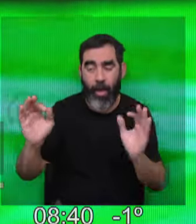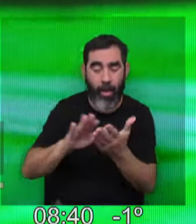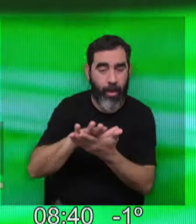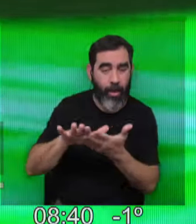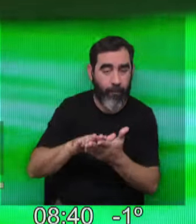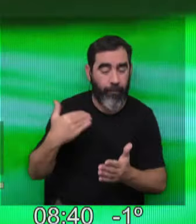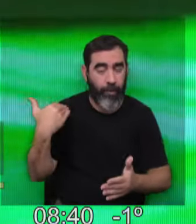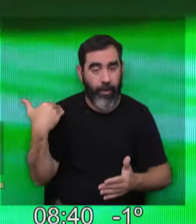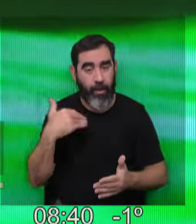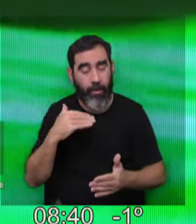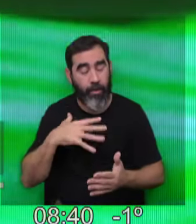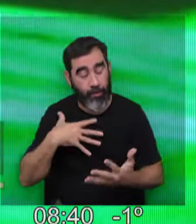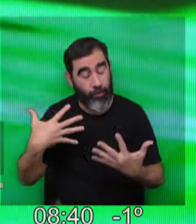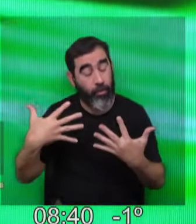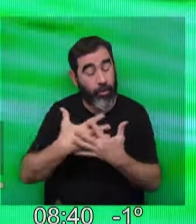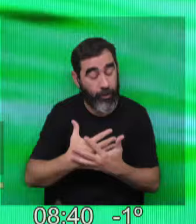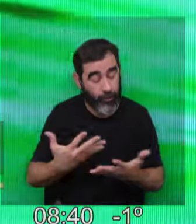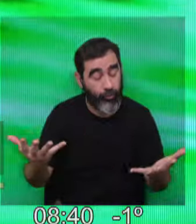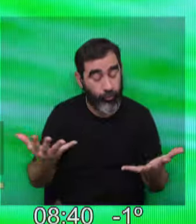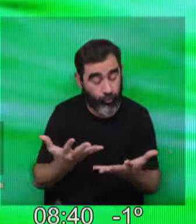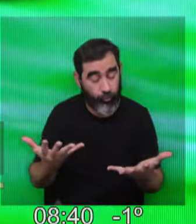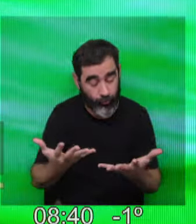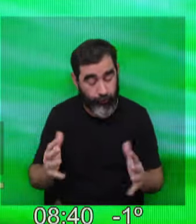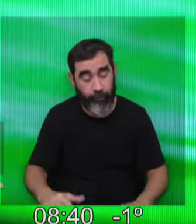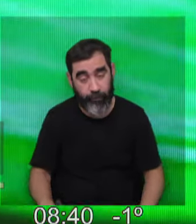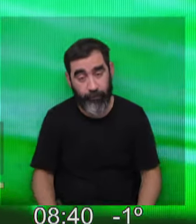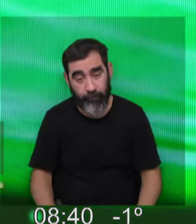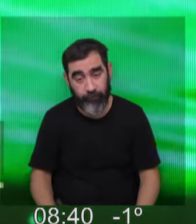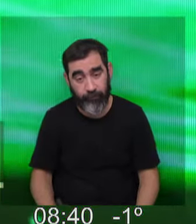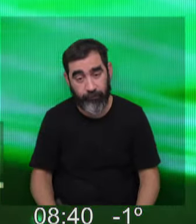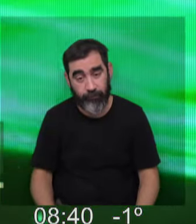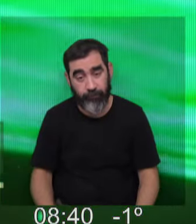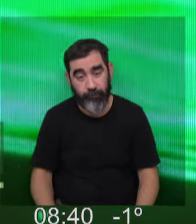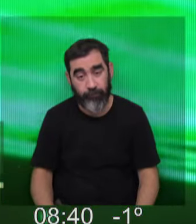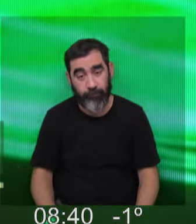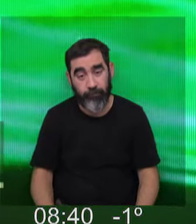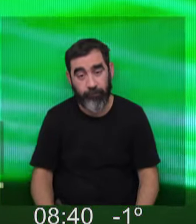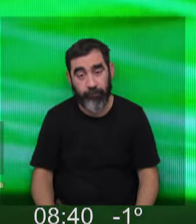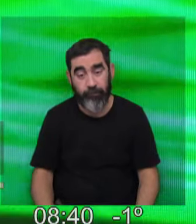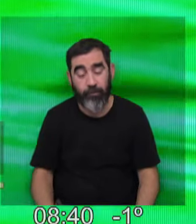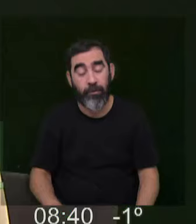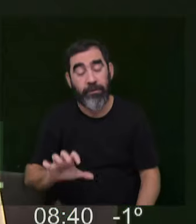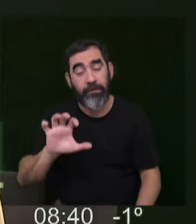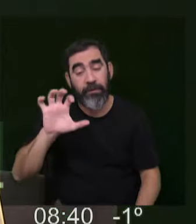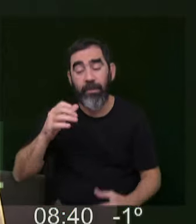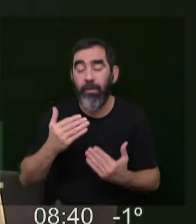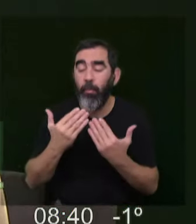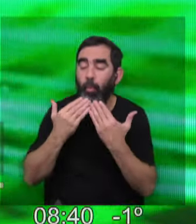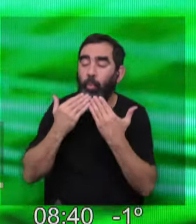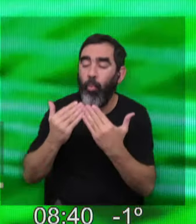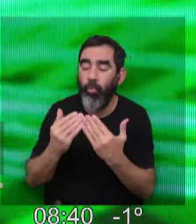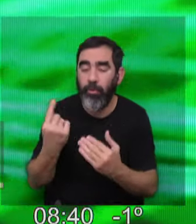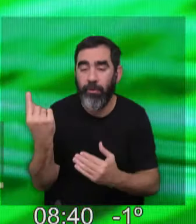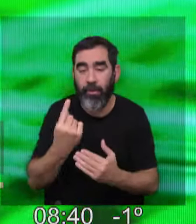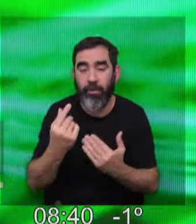los argentinos que tantas volteretas han tenido que sufrir. Julio María Sanguinetti, muchísimas gracias por estos minutos. Muchas gracias.